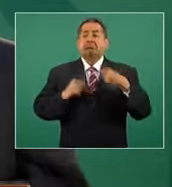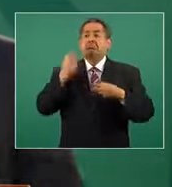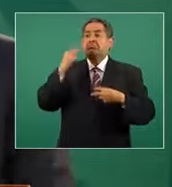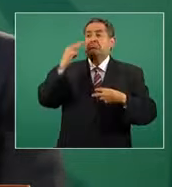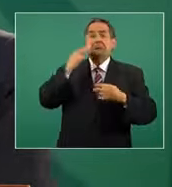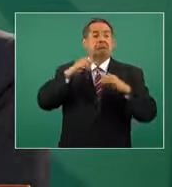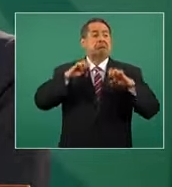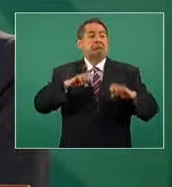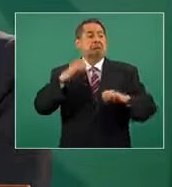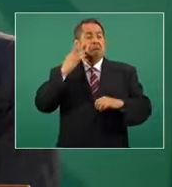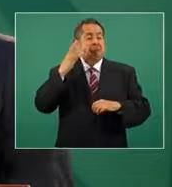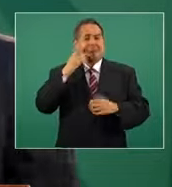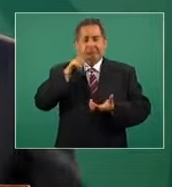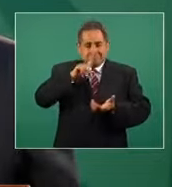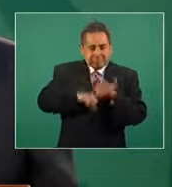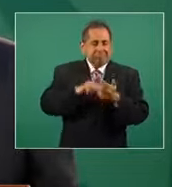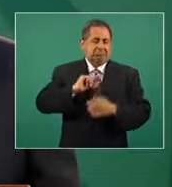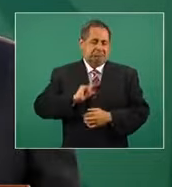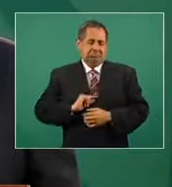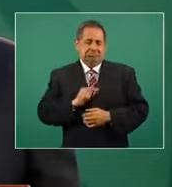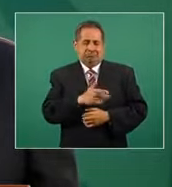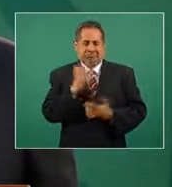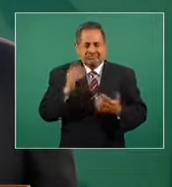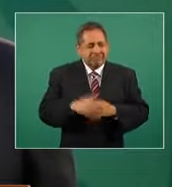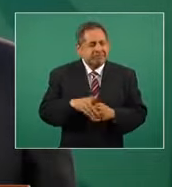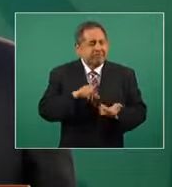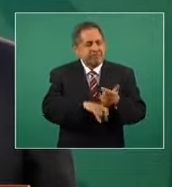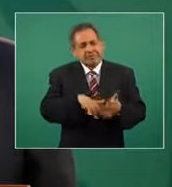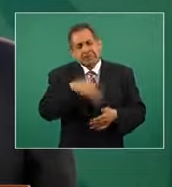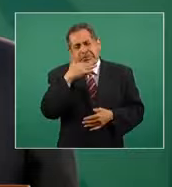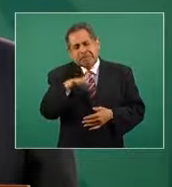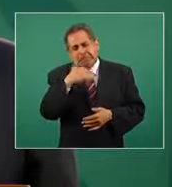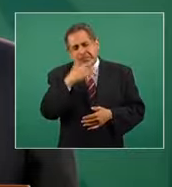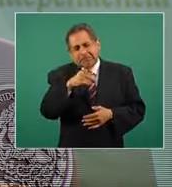de gente prepotente, corruptos.